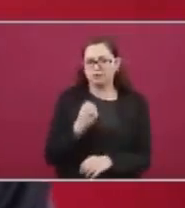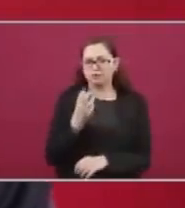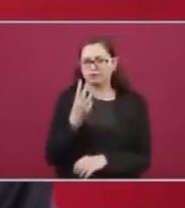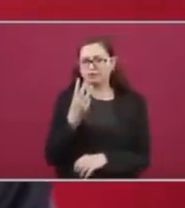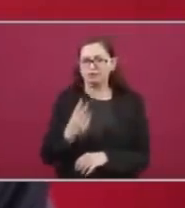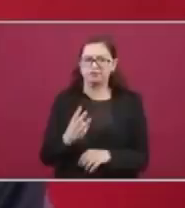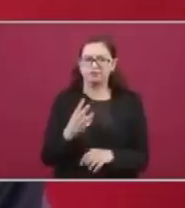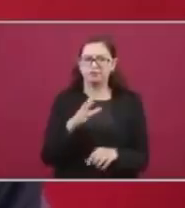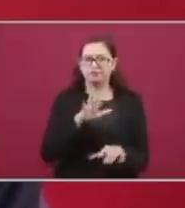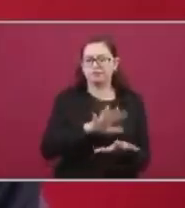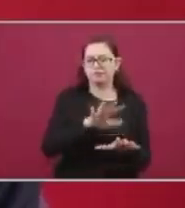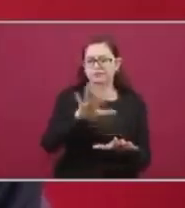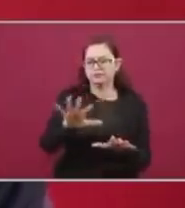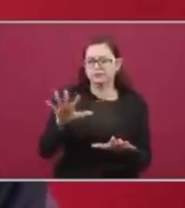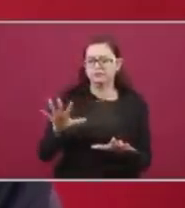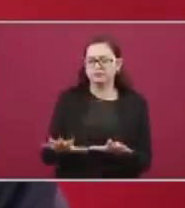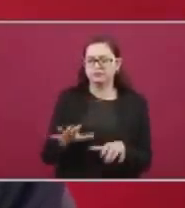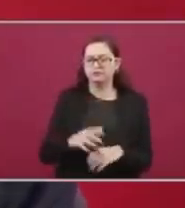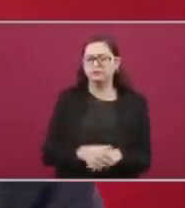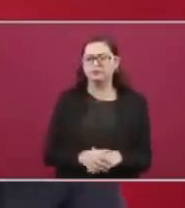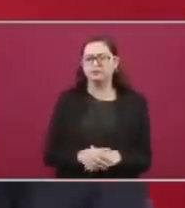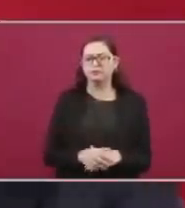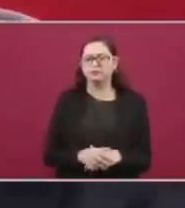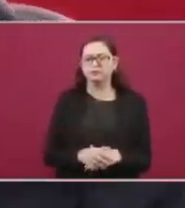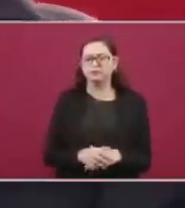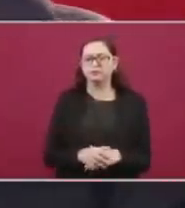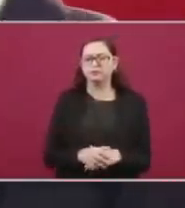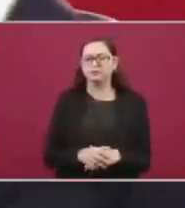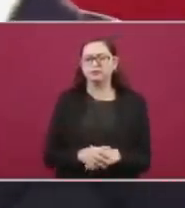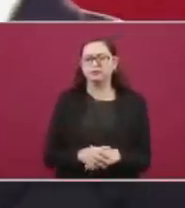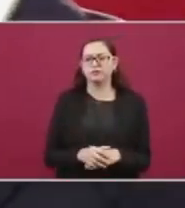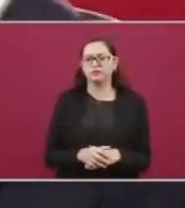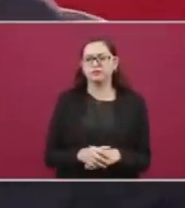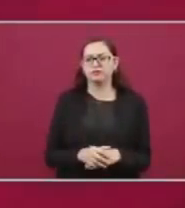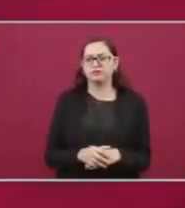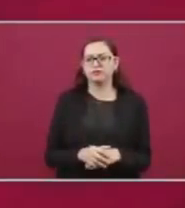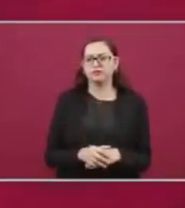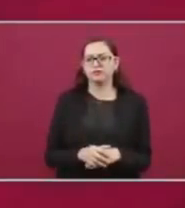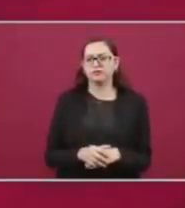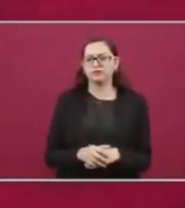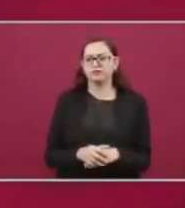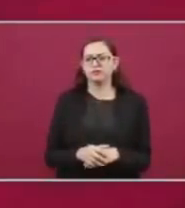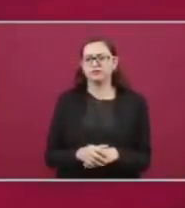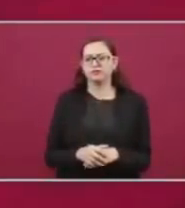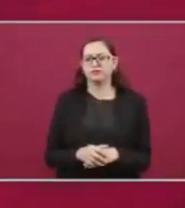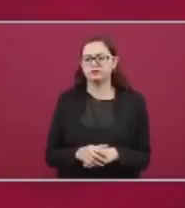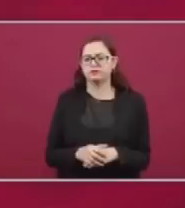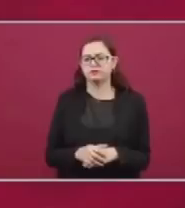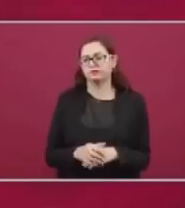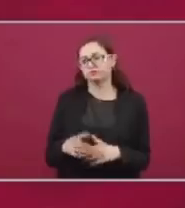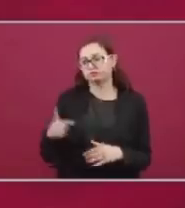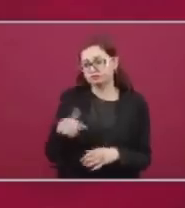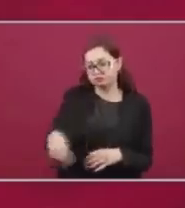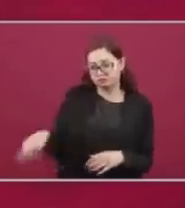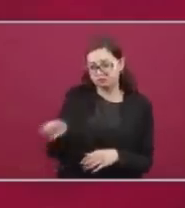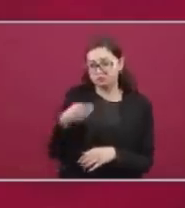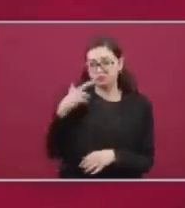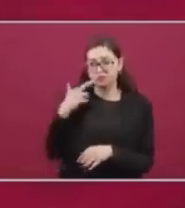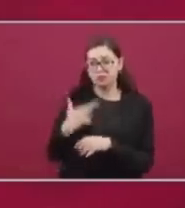que no sea el único objetivo